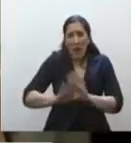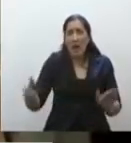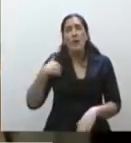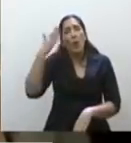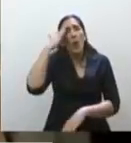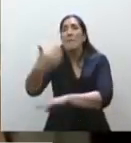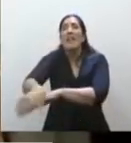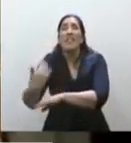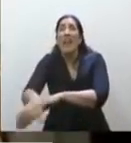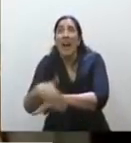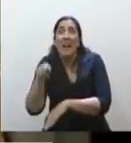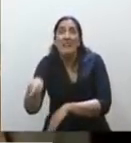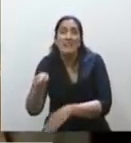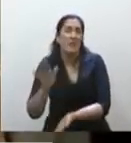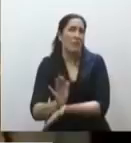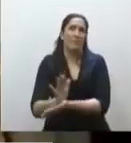durmiendo en la calle.